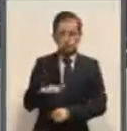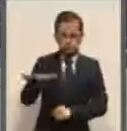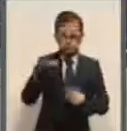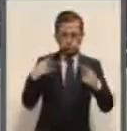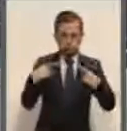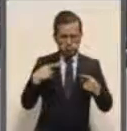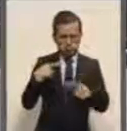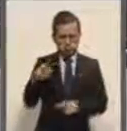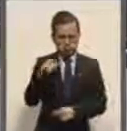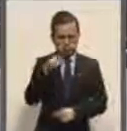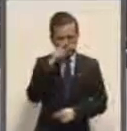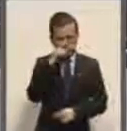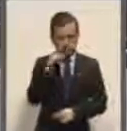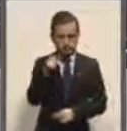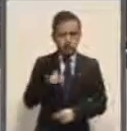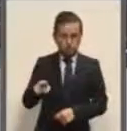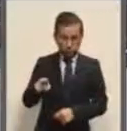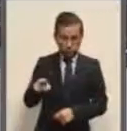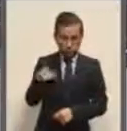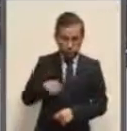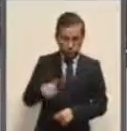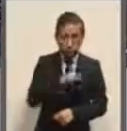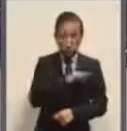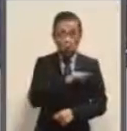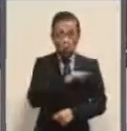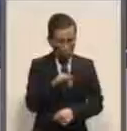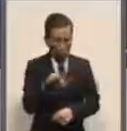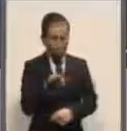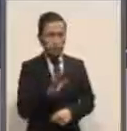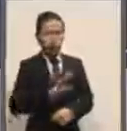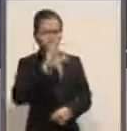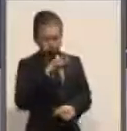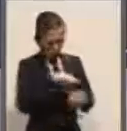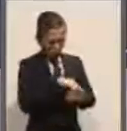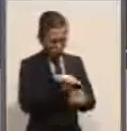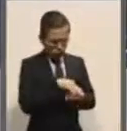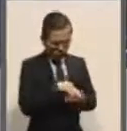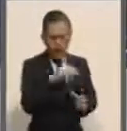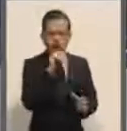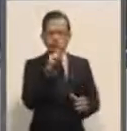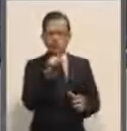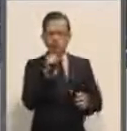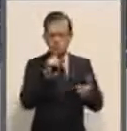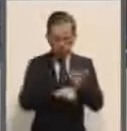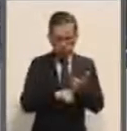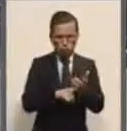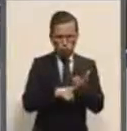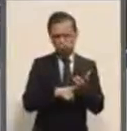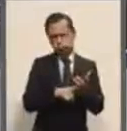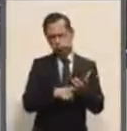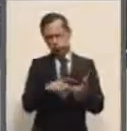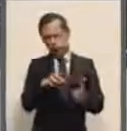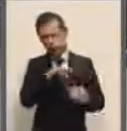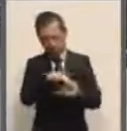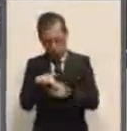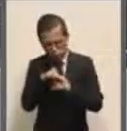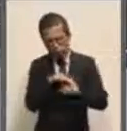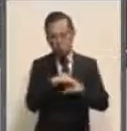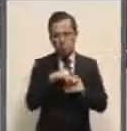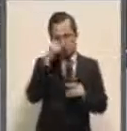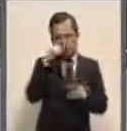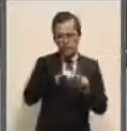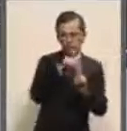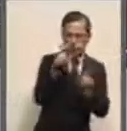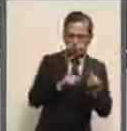ciudadanía poder votar y participar en las elecciones y consultas populares